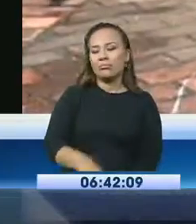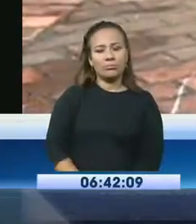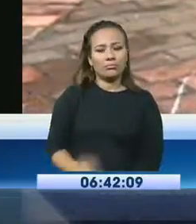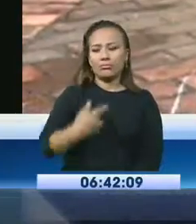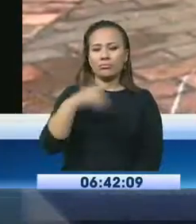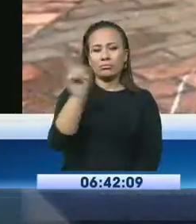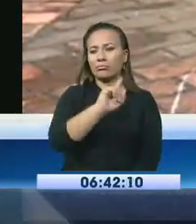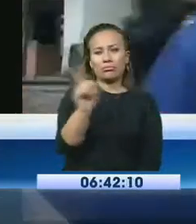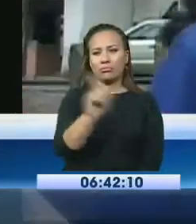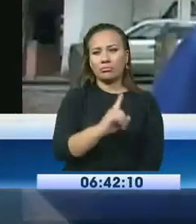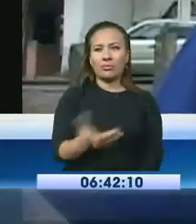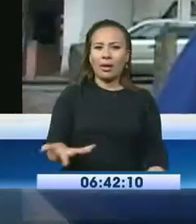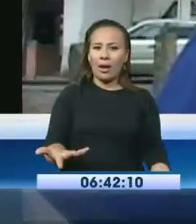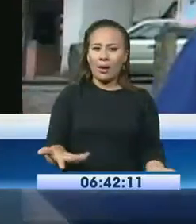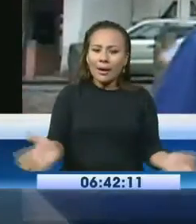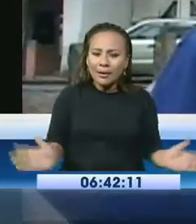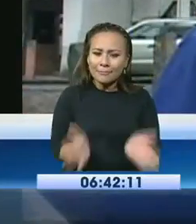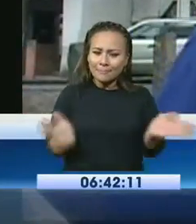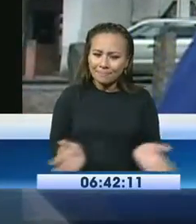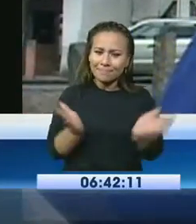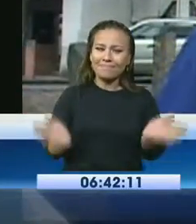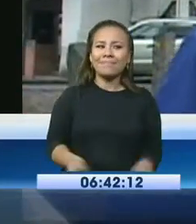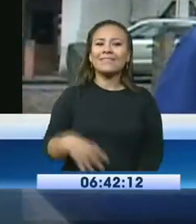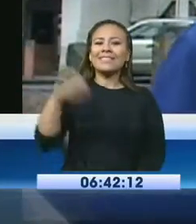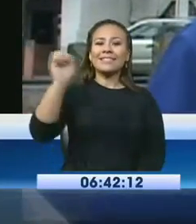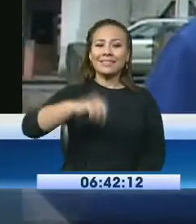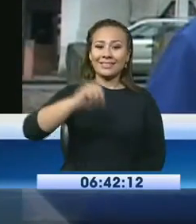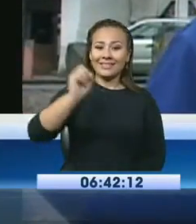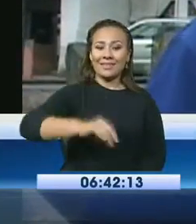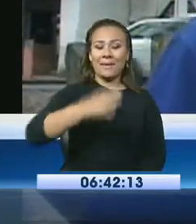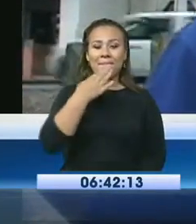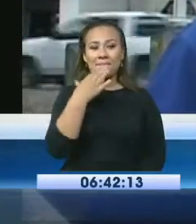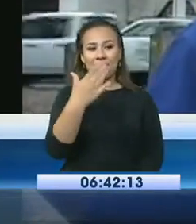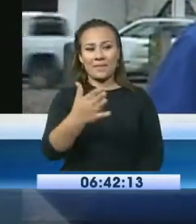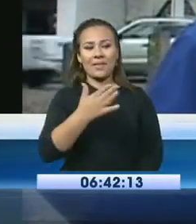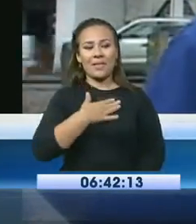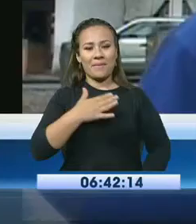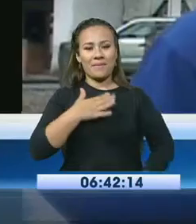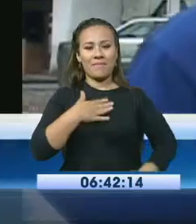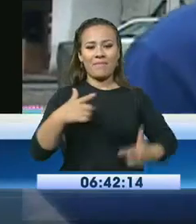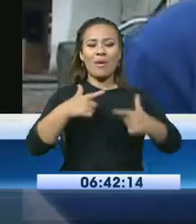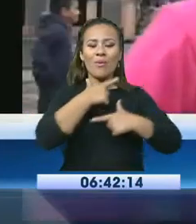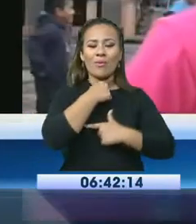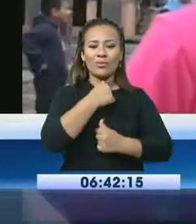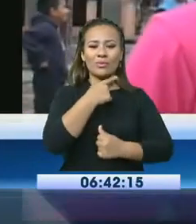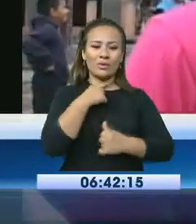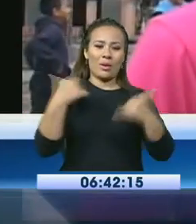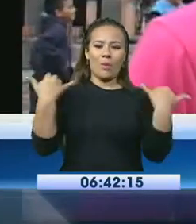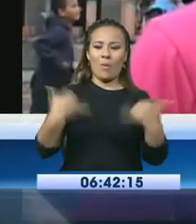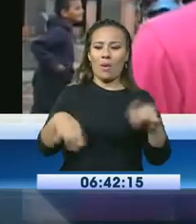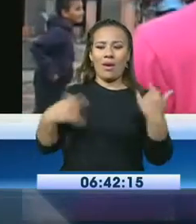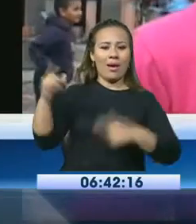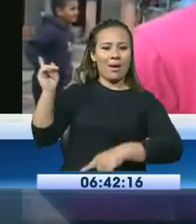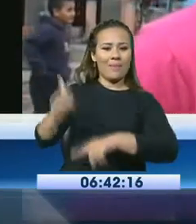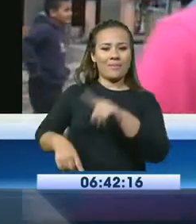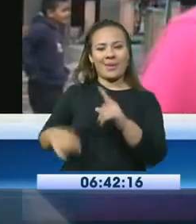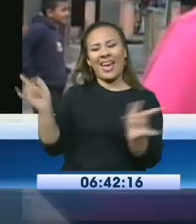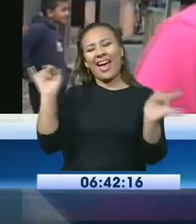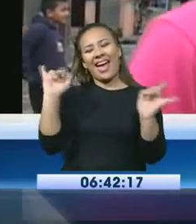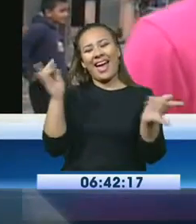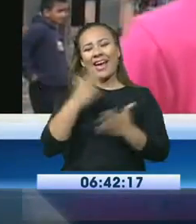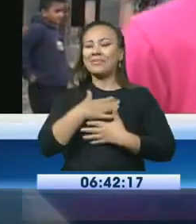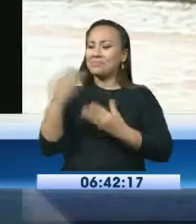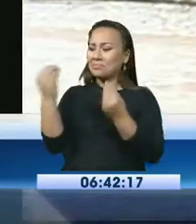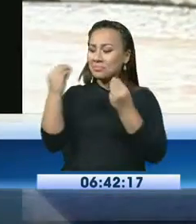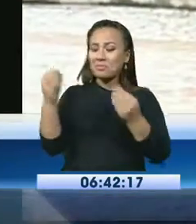flexibilidad que nosotros son buenos estoy jugando con mis amigos está bien y son divertidos y me enseñan bastante